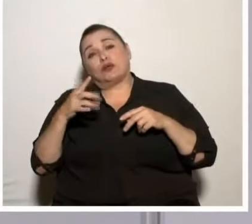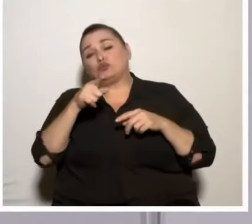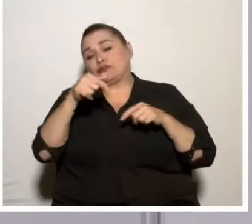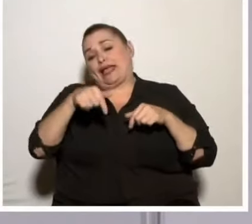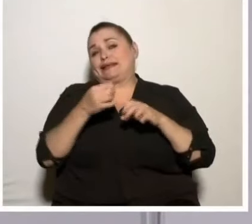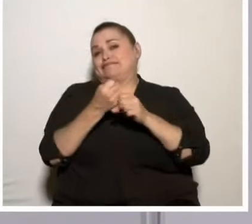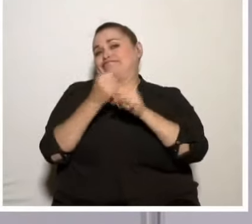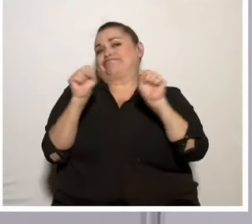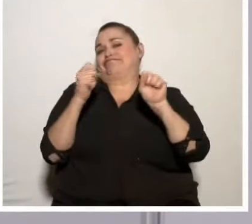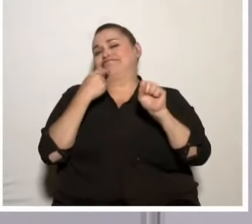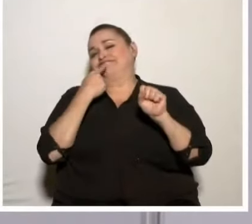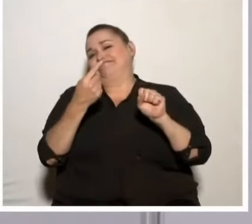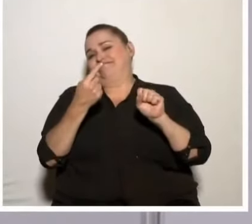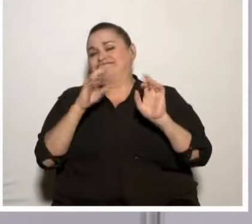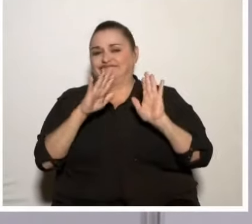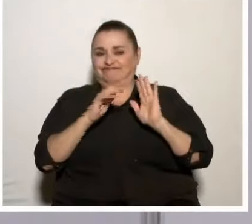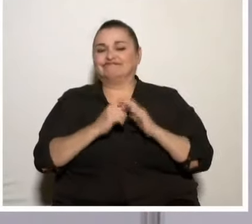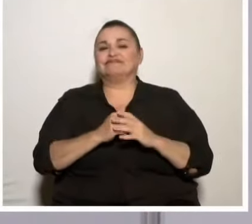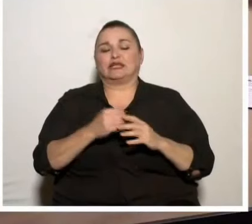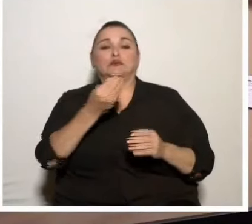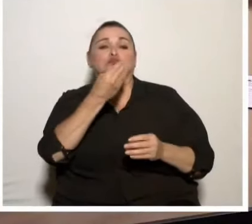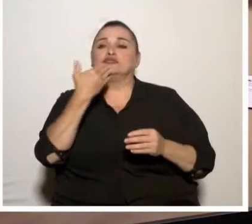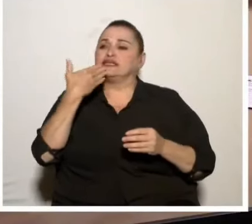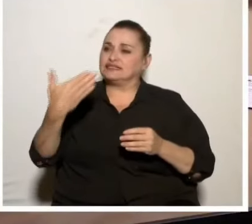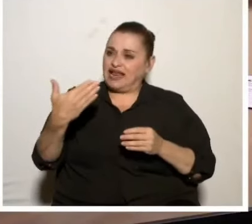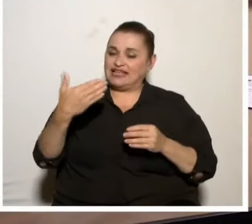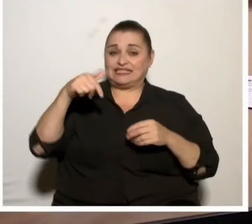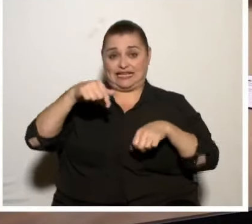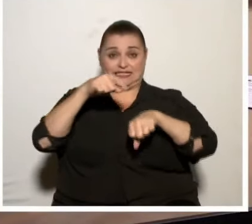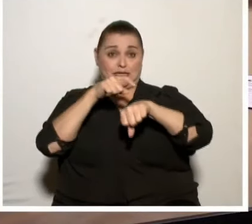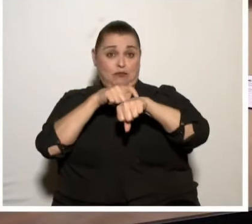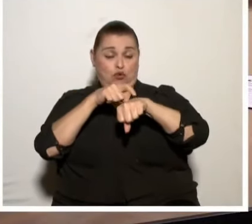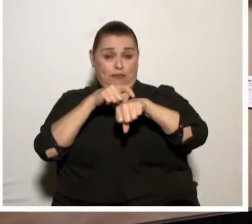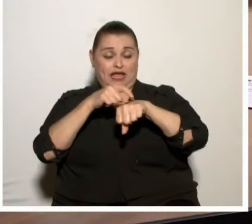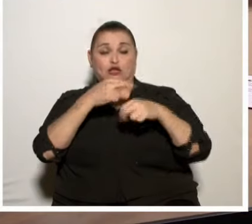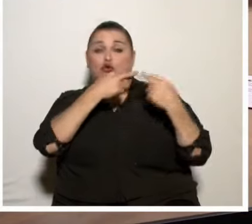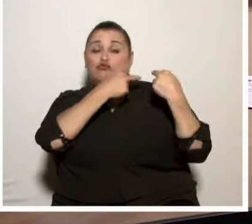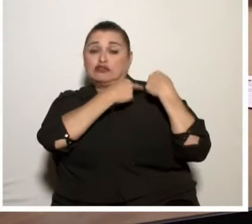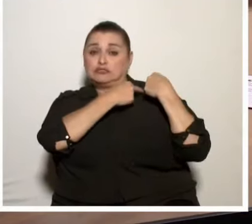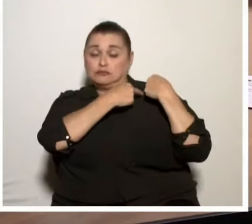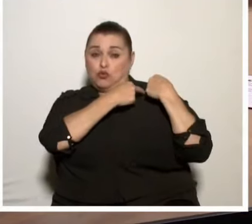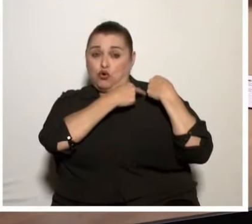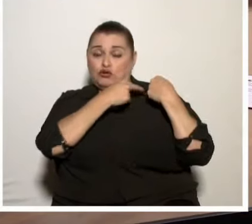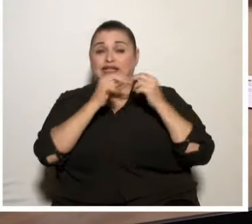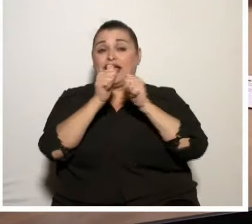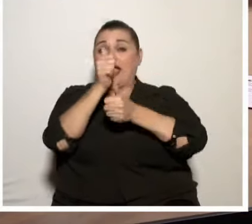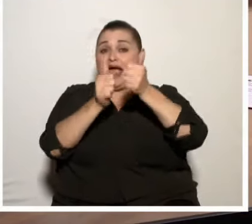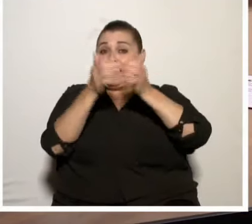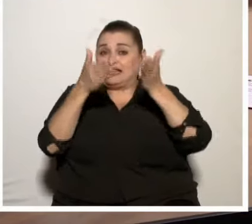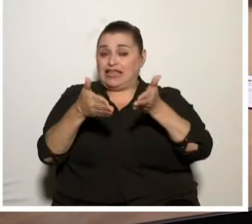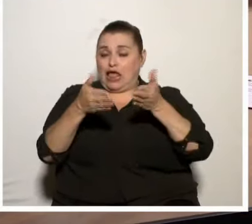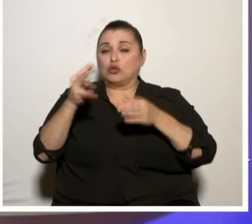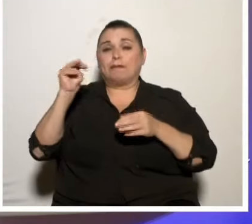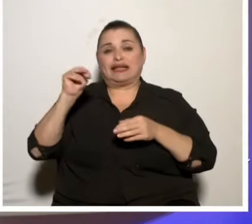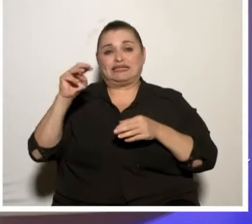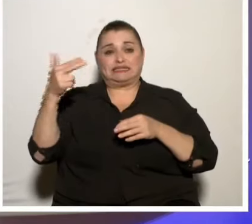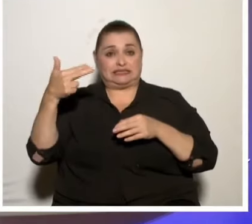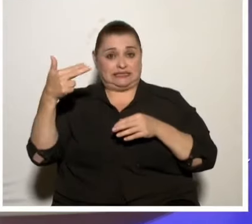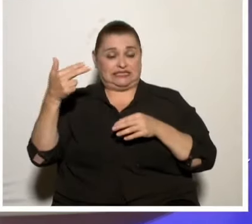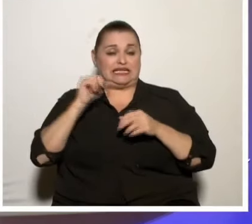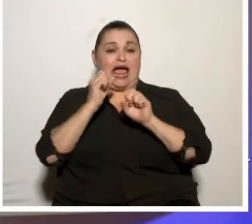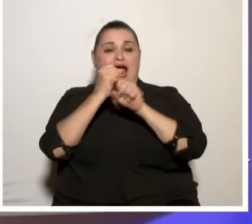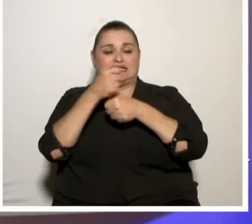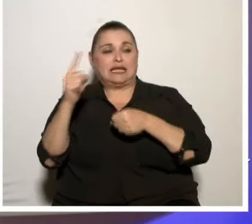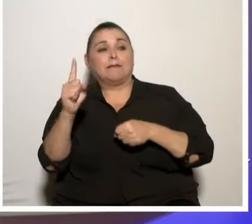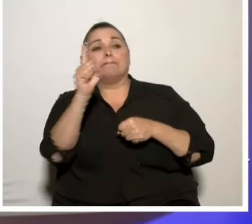salvedad. Bien, muchísimas gracias. En este momento le corresponde al candidato Martín Chinchilla